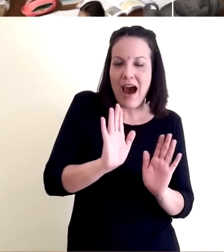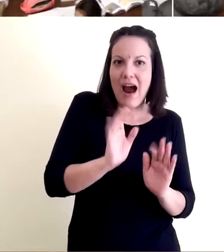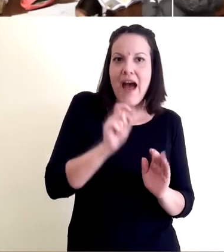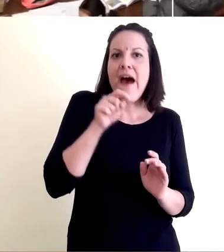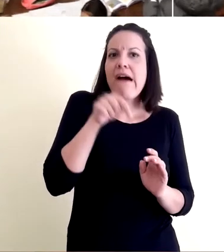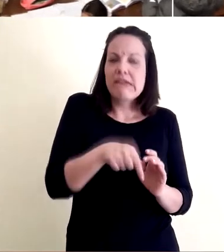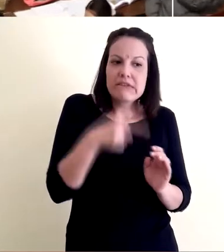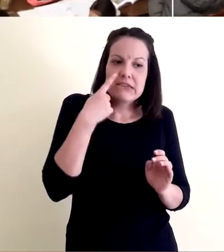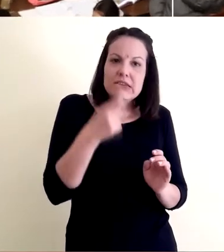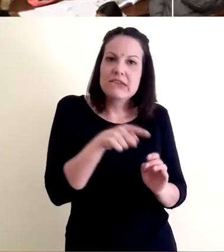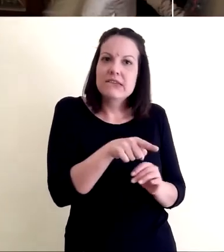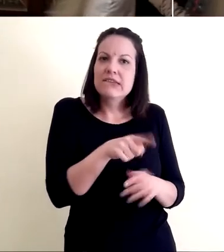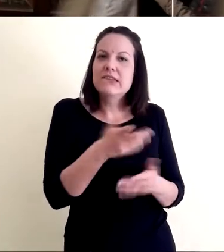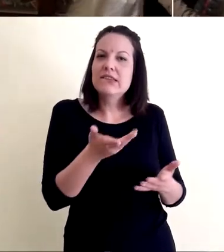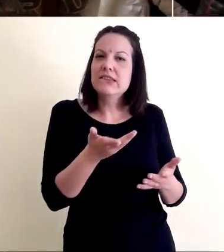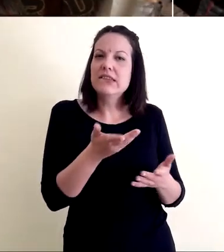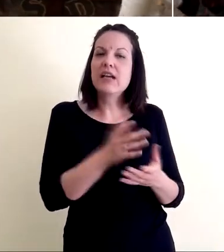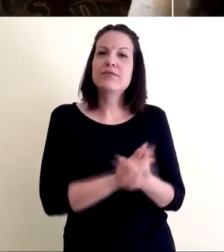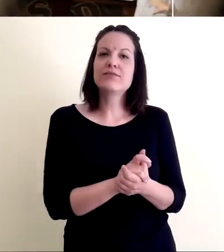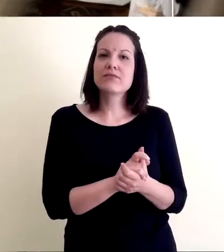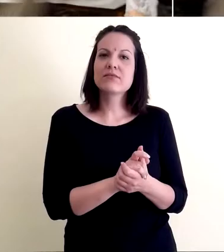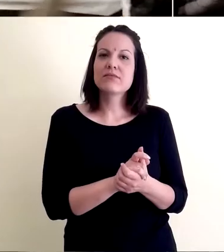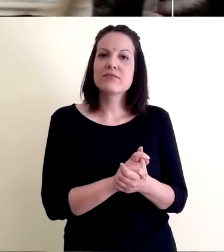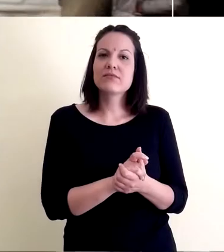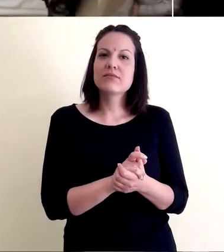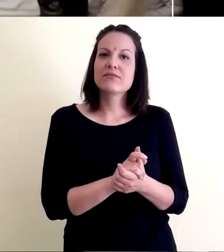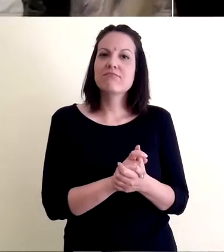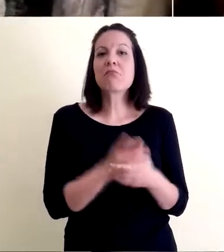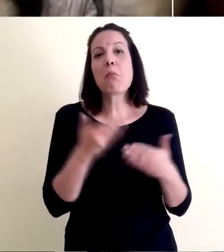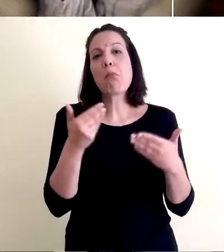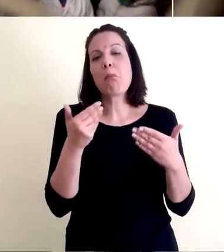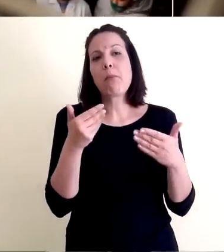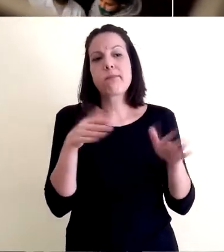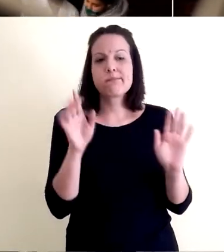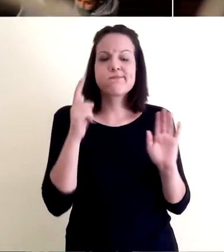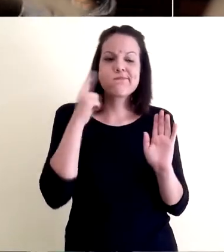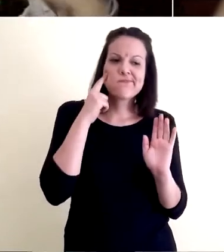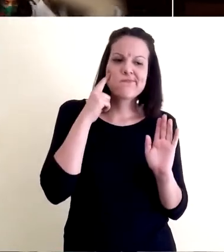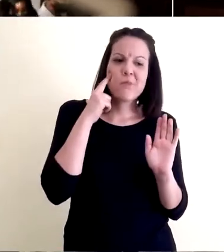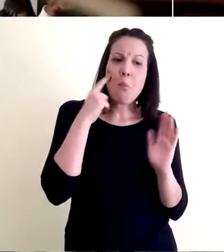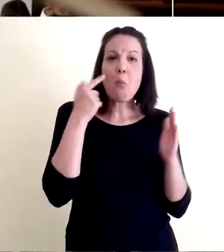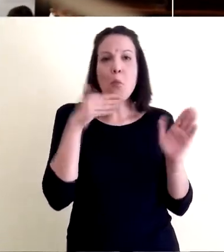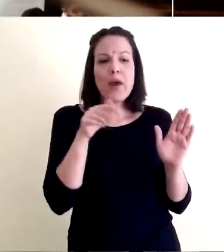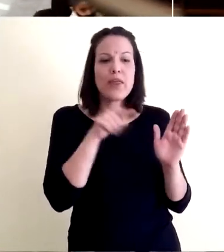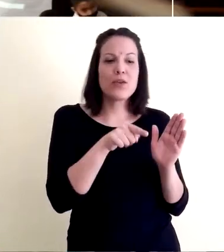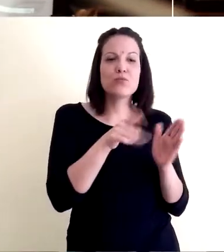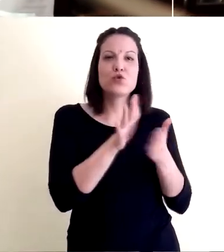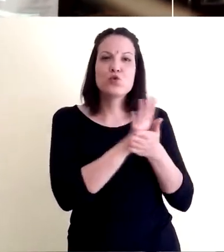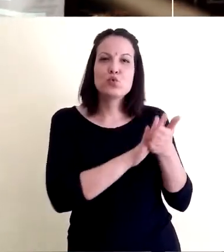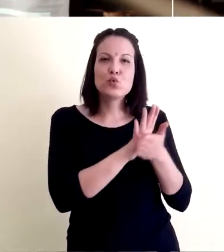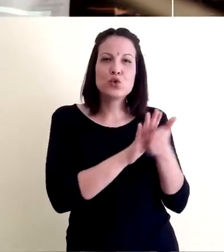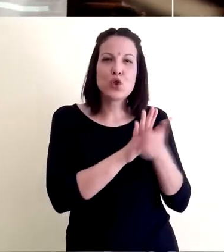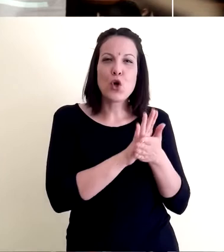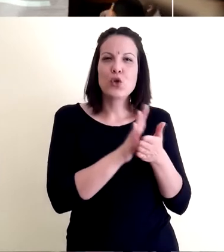ahora estamos viendo, si bien son los que uno puede decir que quizás lograron mayor